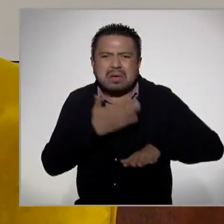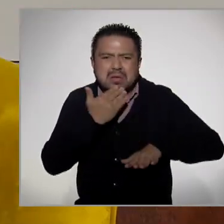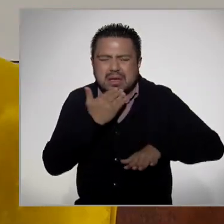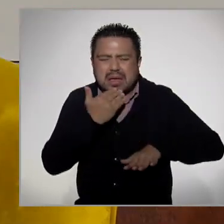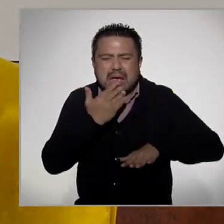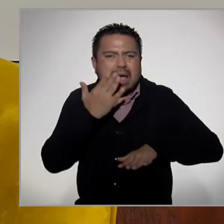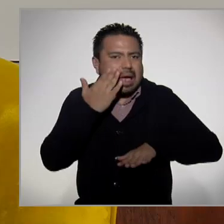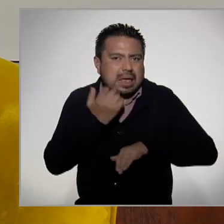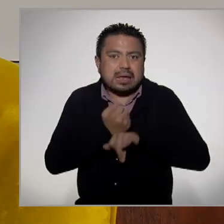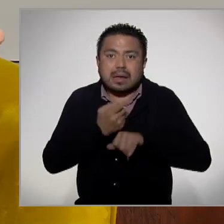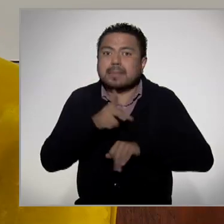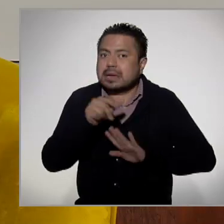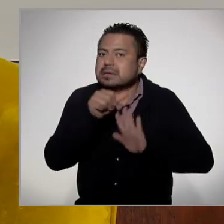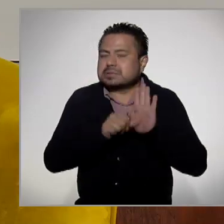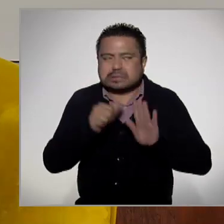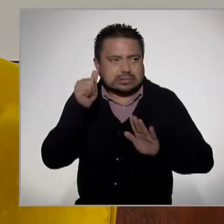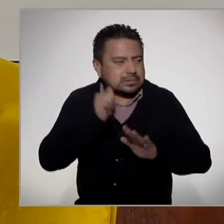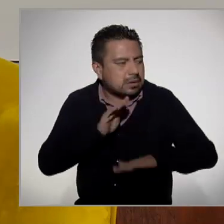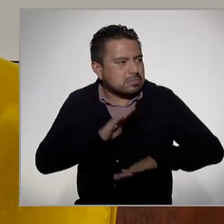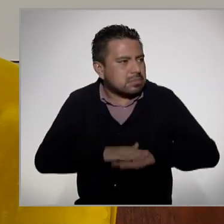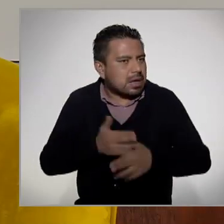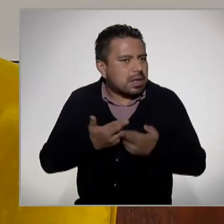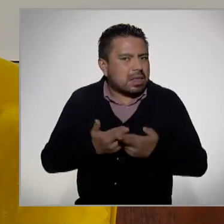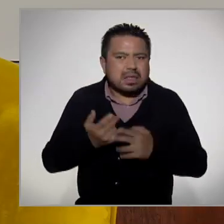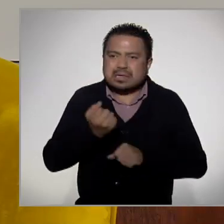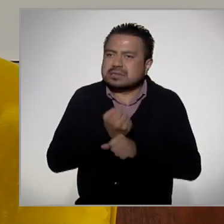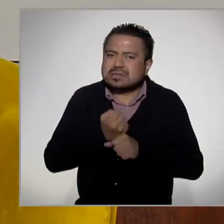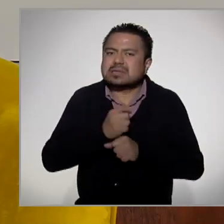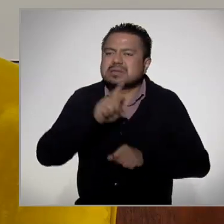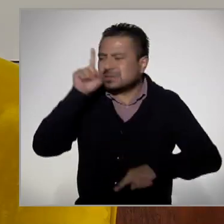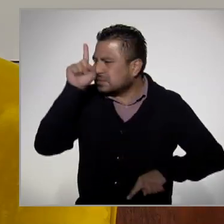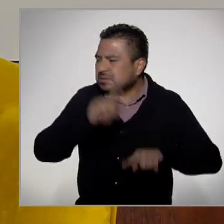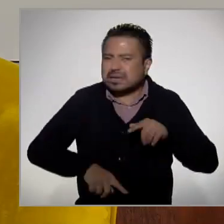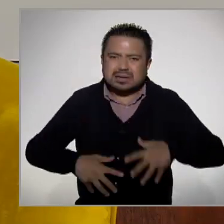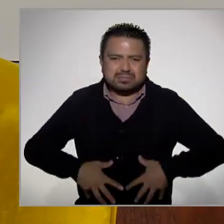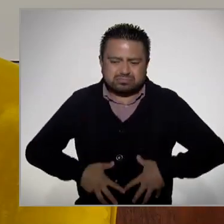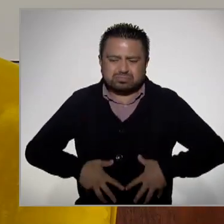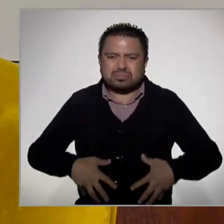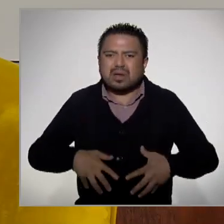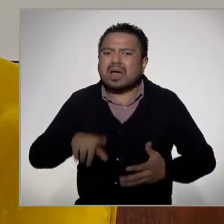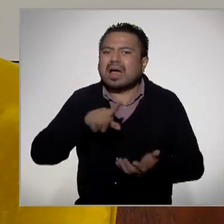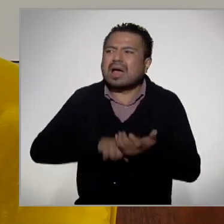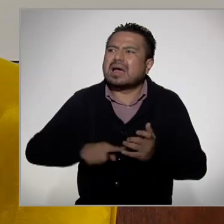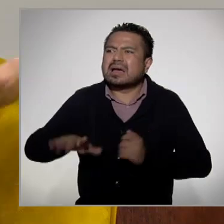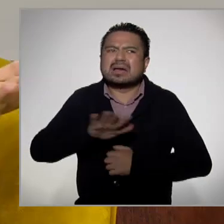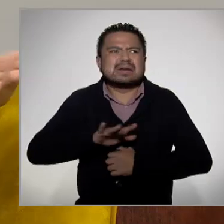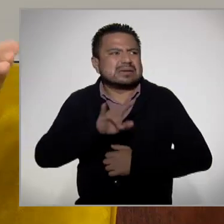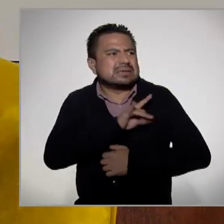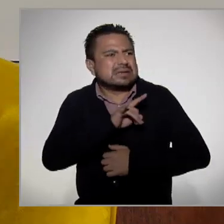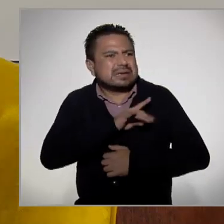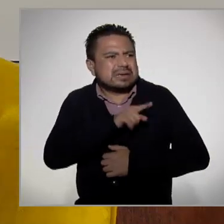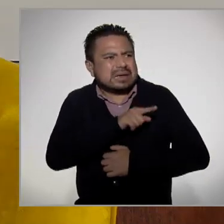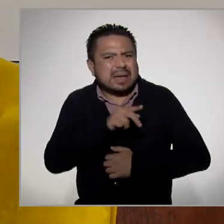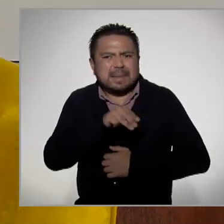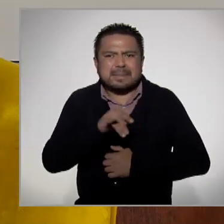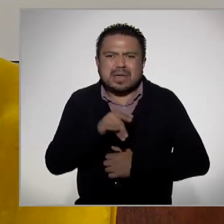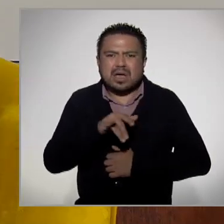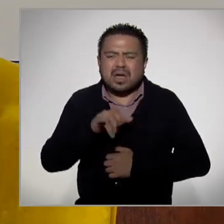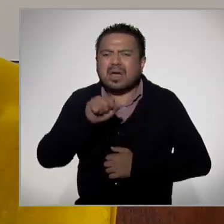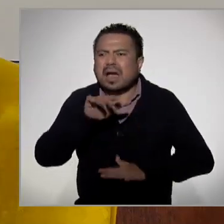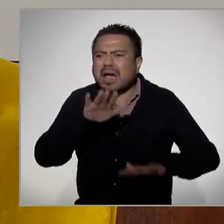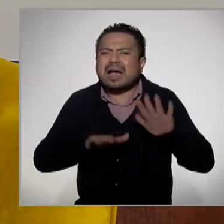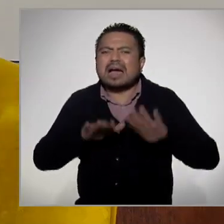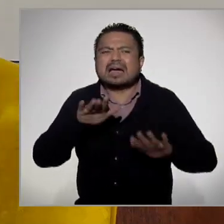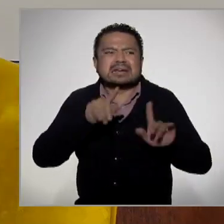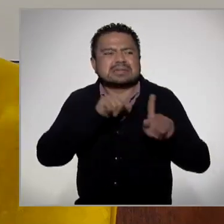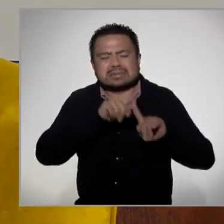pero una cirugía siempre va a haber sangrado se quita la matriz porque mucha gente también ha satanizado mucho los miomas pues ni modo a veces se hace una miomectomía